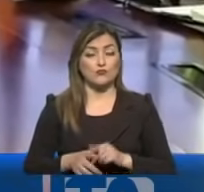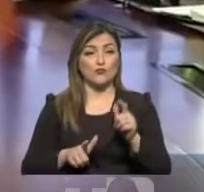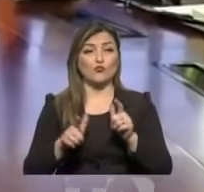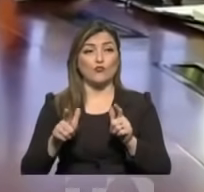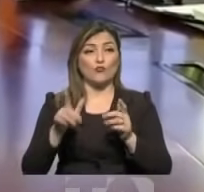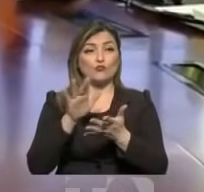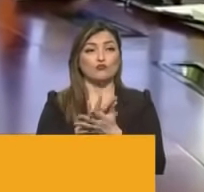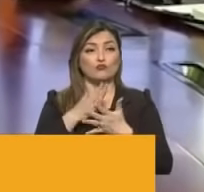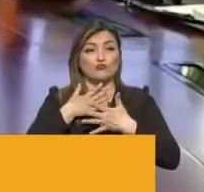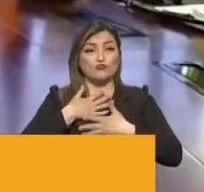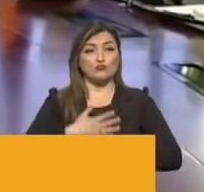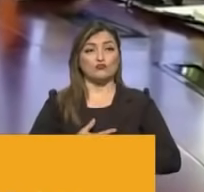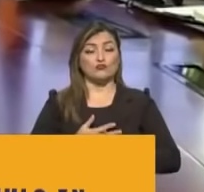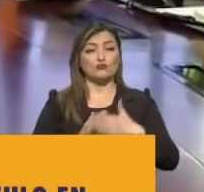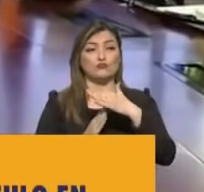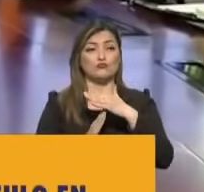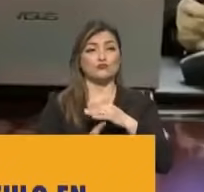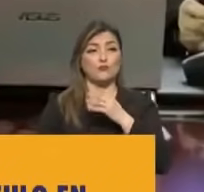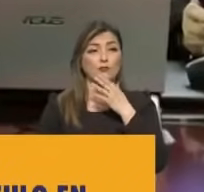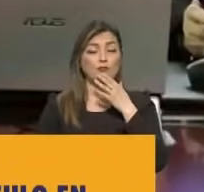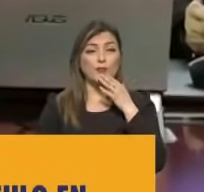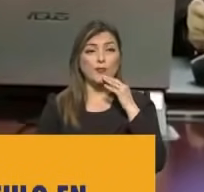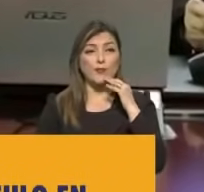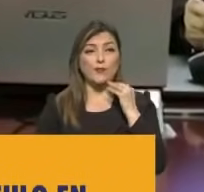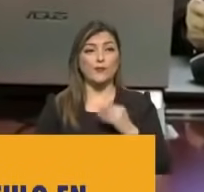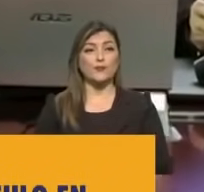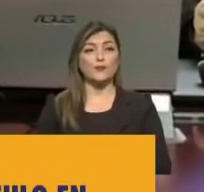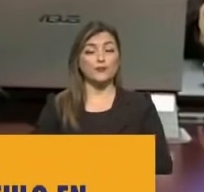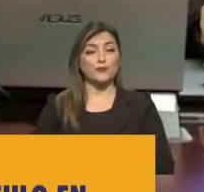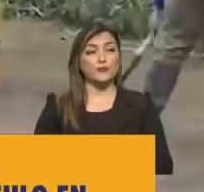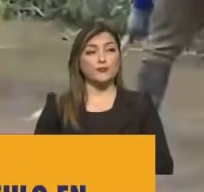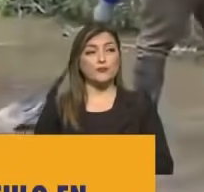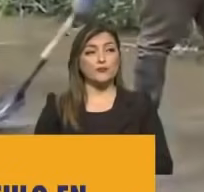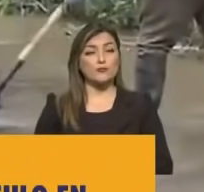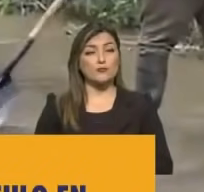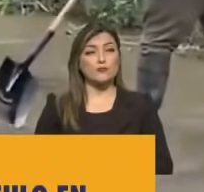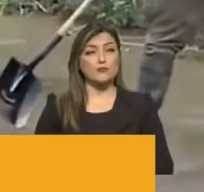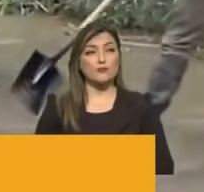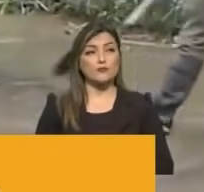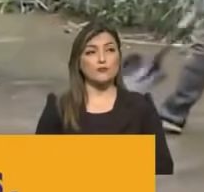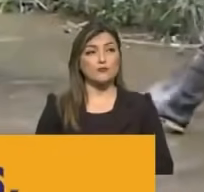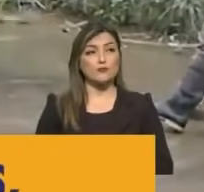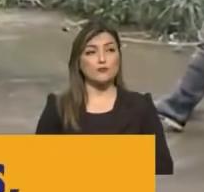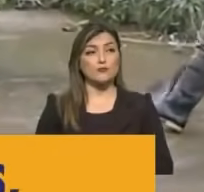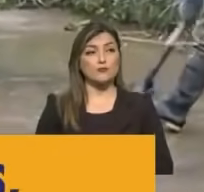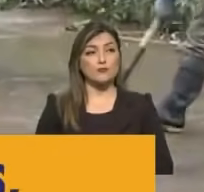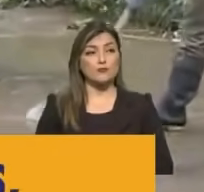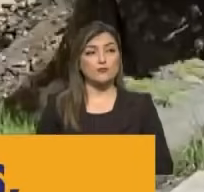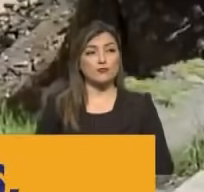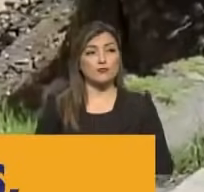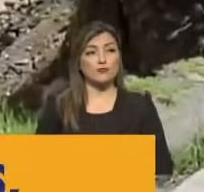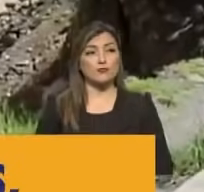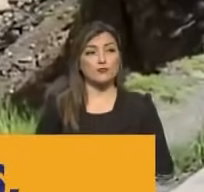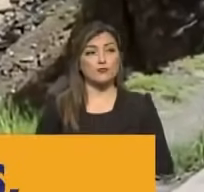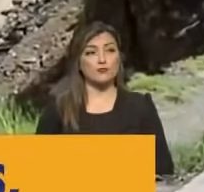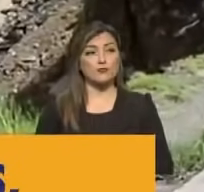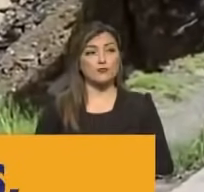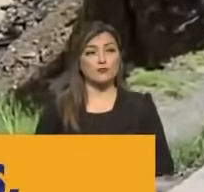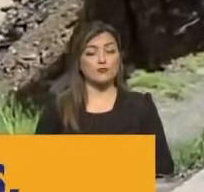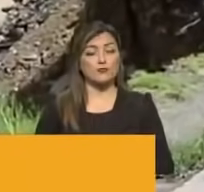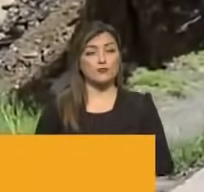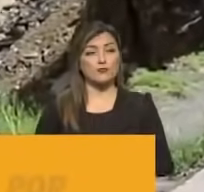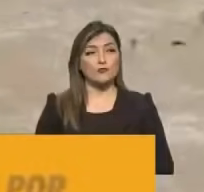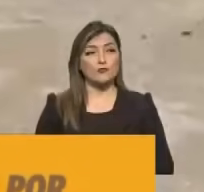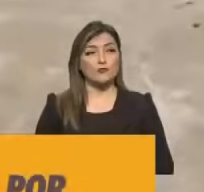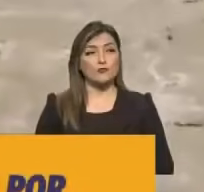COE provincial de la SOY, por su parte, luego de analizar la situación vial, también declaró la emergencia sobre todo para atender problemas puntuales, como